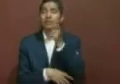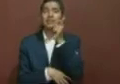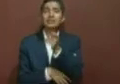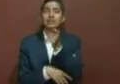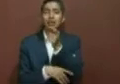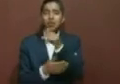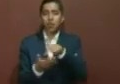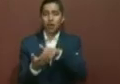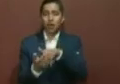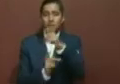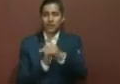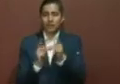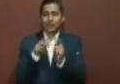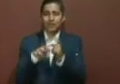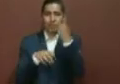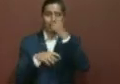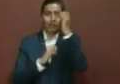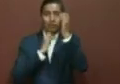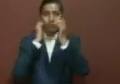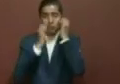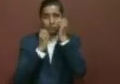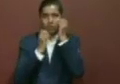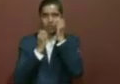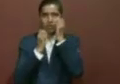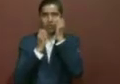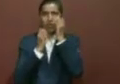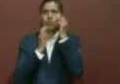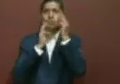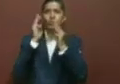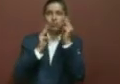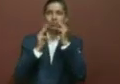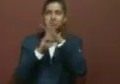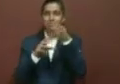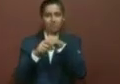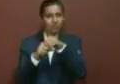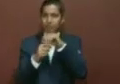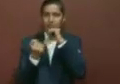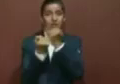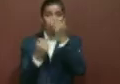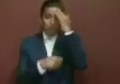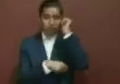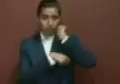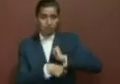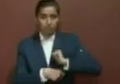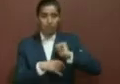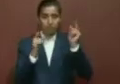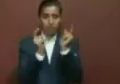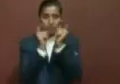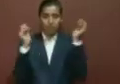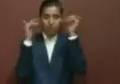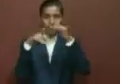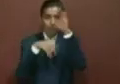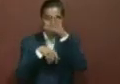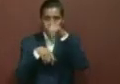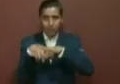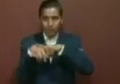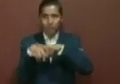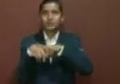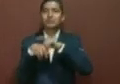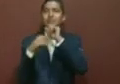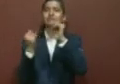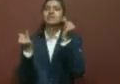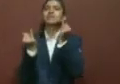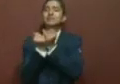prestado el espacio para exposiciones museográficas, sino también ha sido sede para encuentros culturales y sobre todo